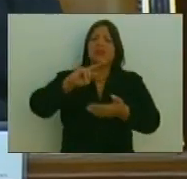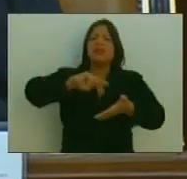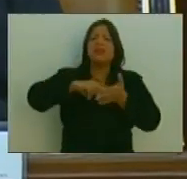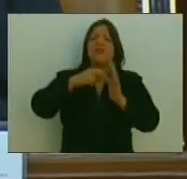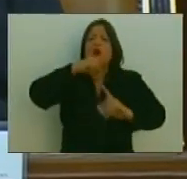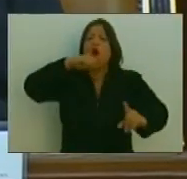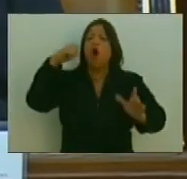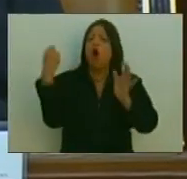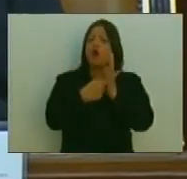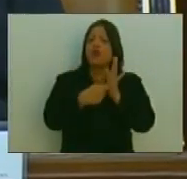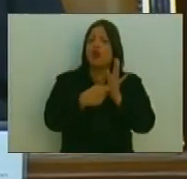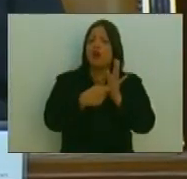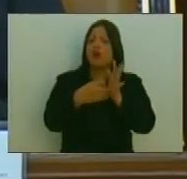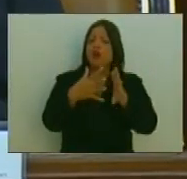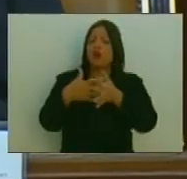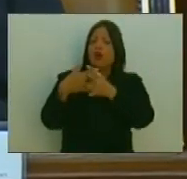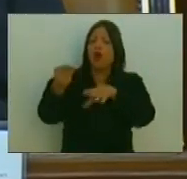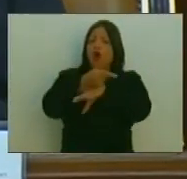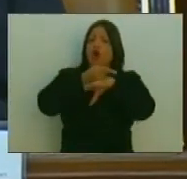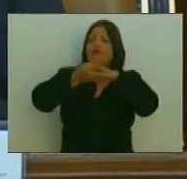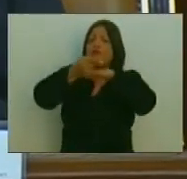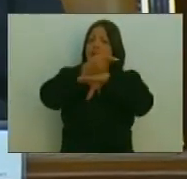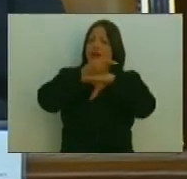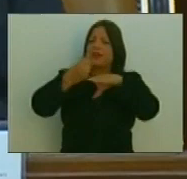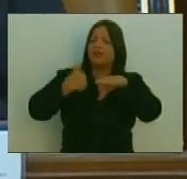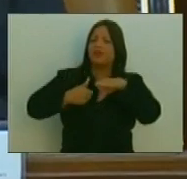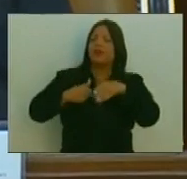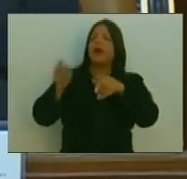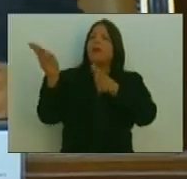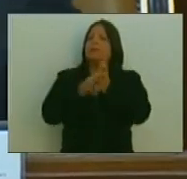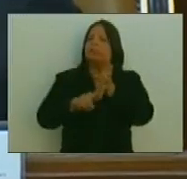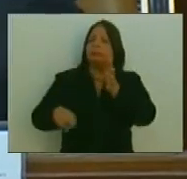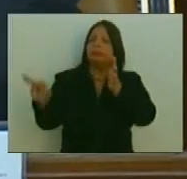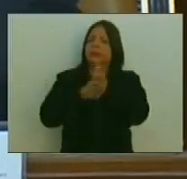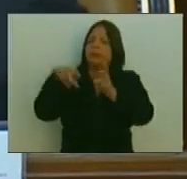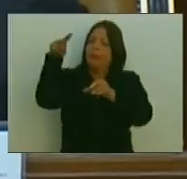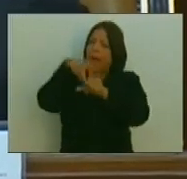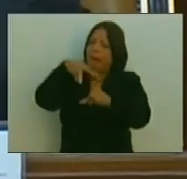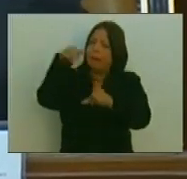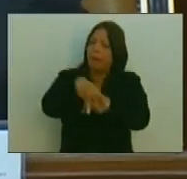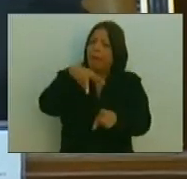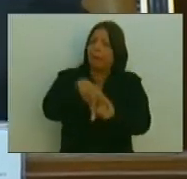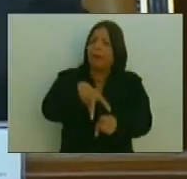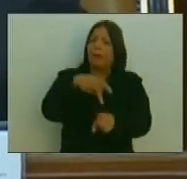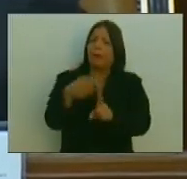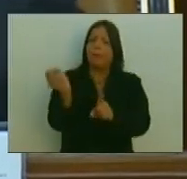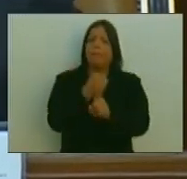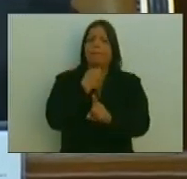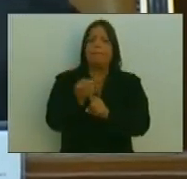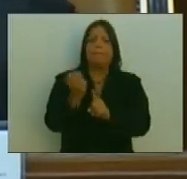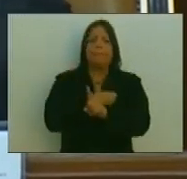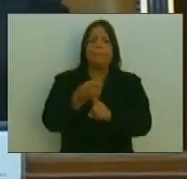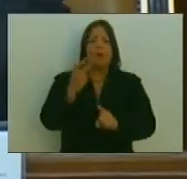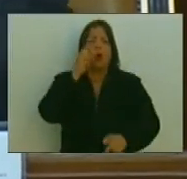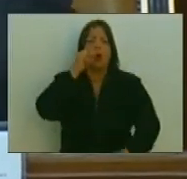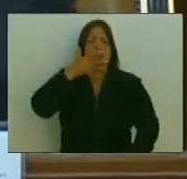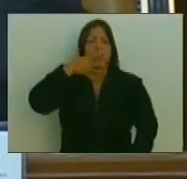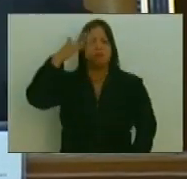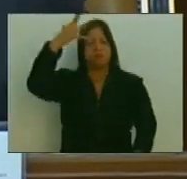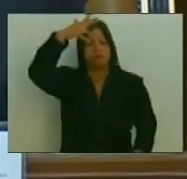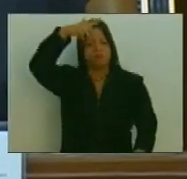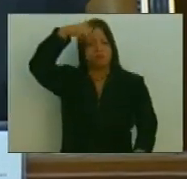odio imperial, del hostigamiento permanente por parte del hoy dueño del imperio, un